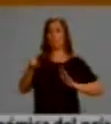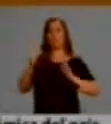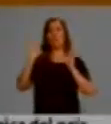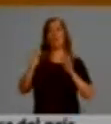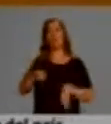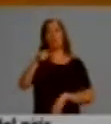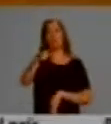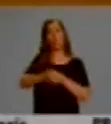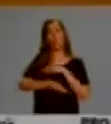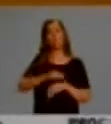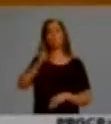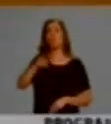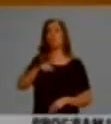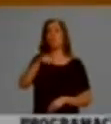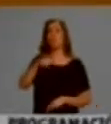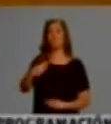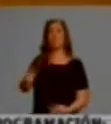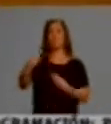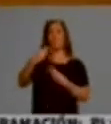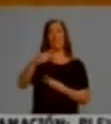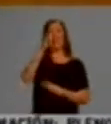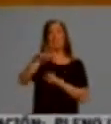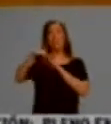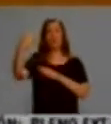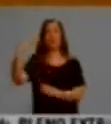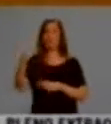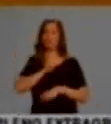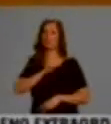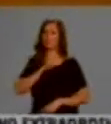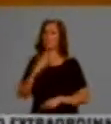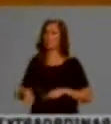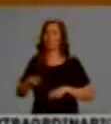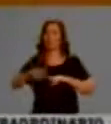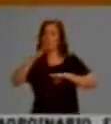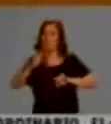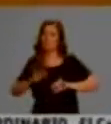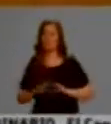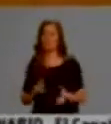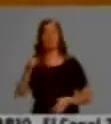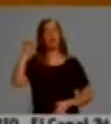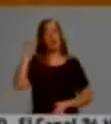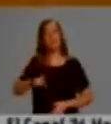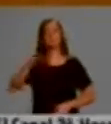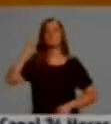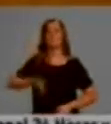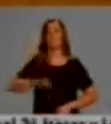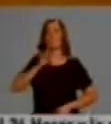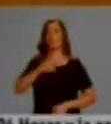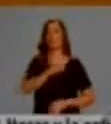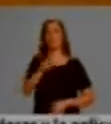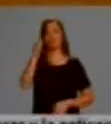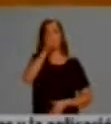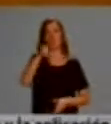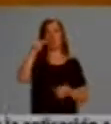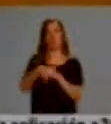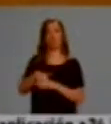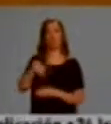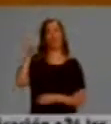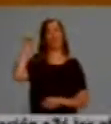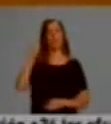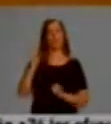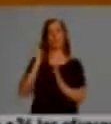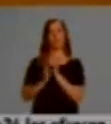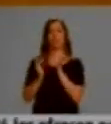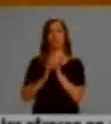jugado usted también con la credibilidad de esta Cámara. Porque es aquí, en la sede de la soberanía popular, en donde hay que dar explicaciones, no a